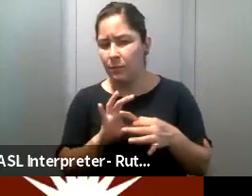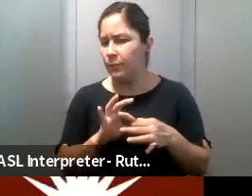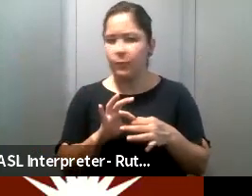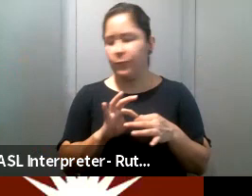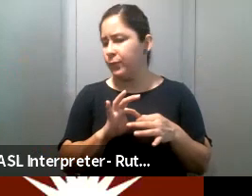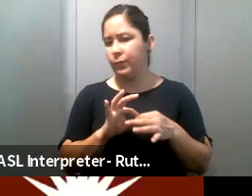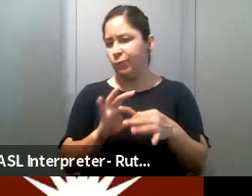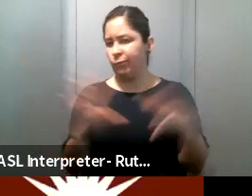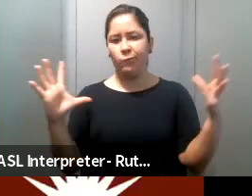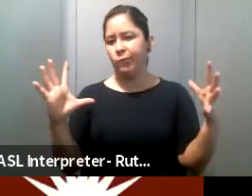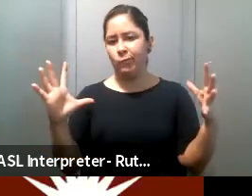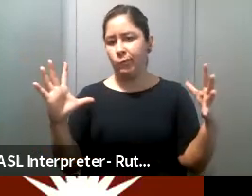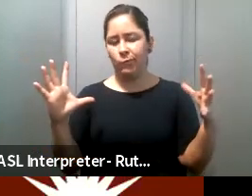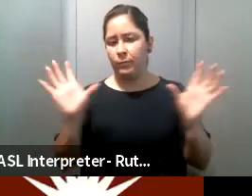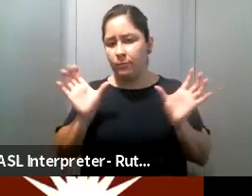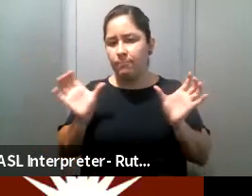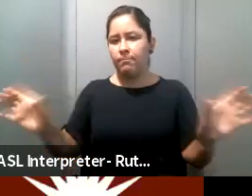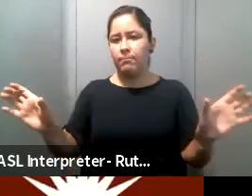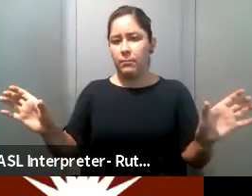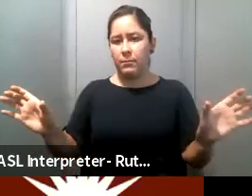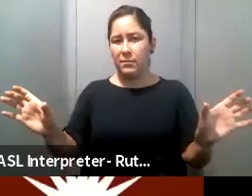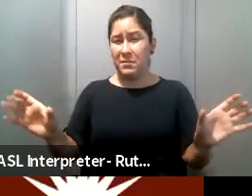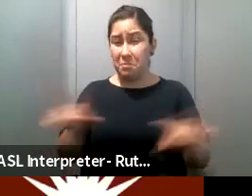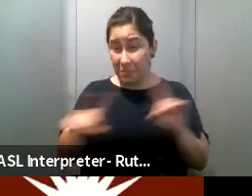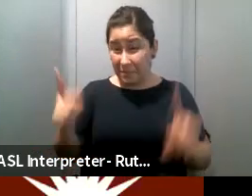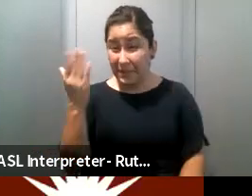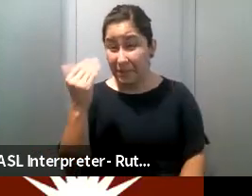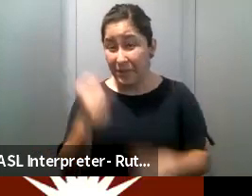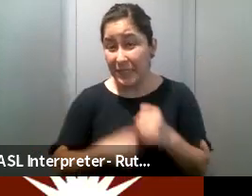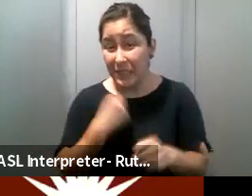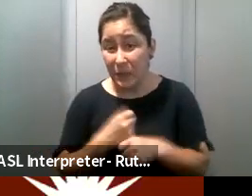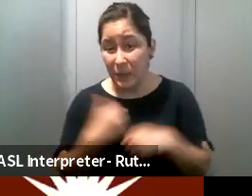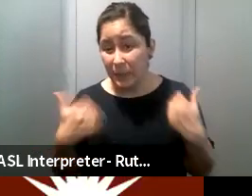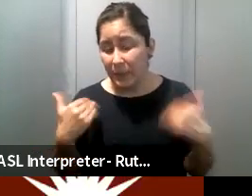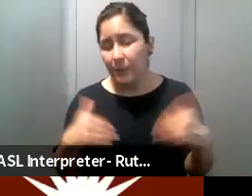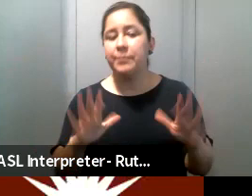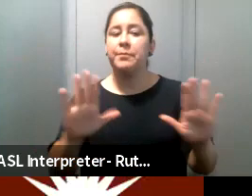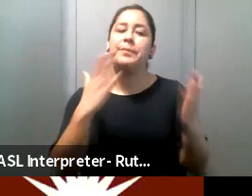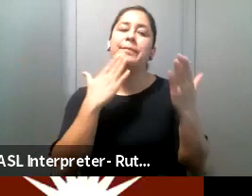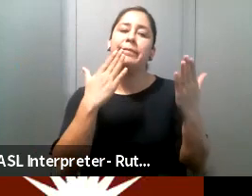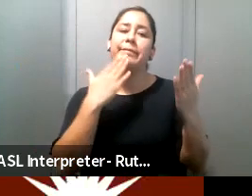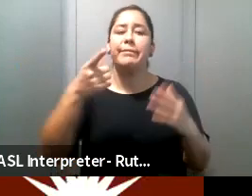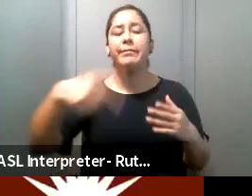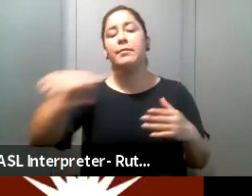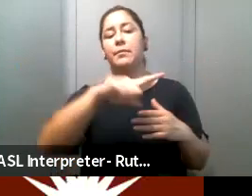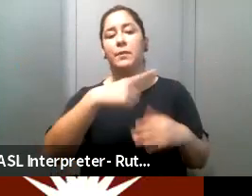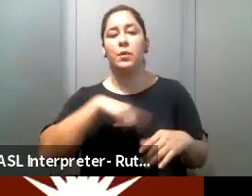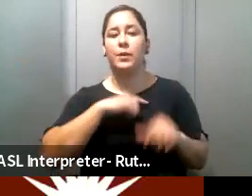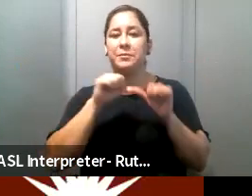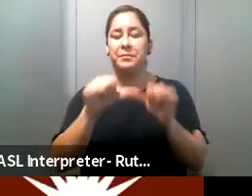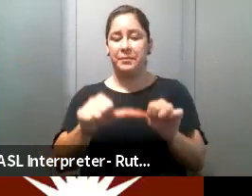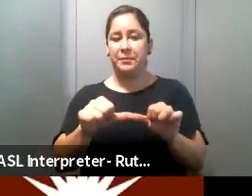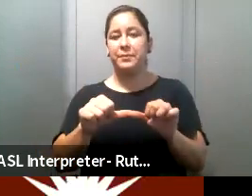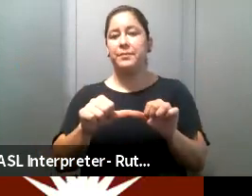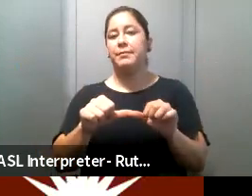hablando de 15 años después de esta lucha. Gracias por su atención y pues seguimos con nuestra